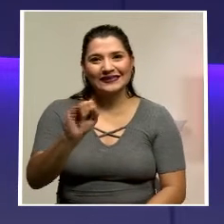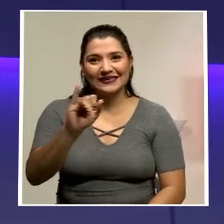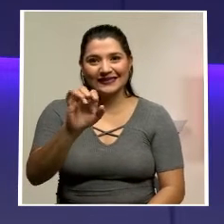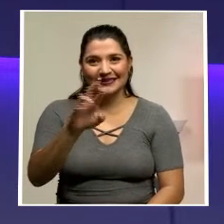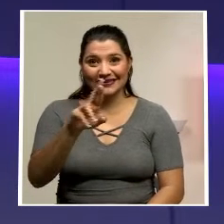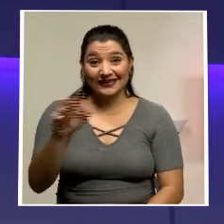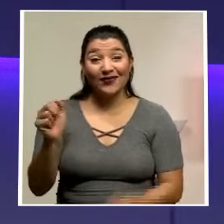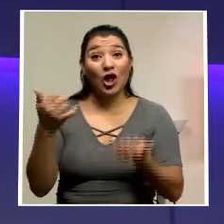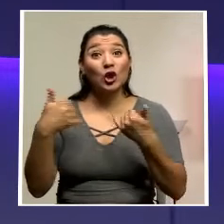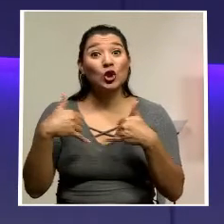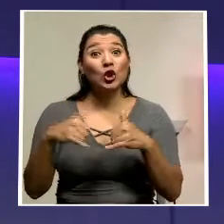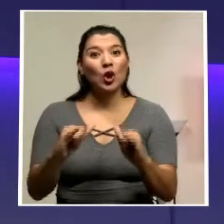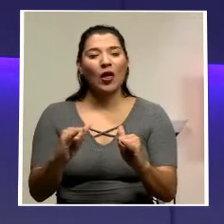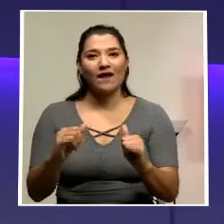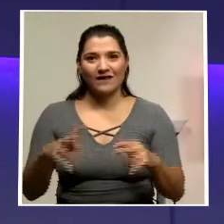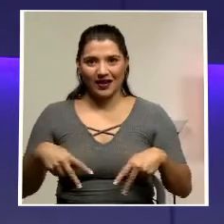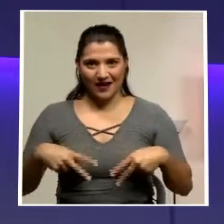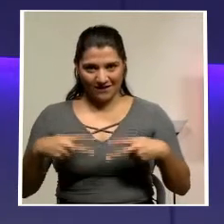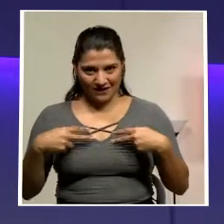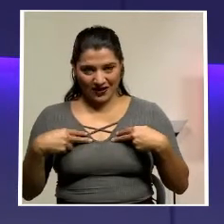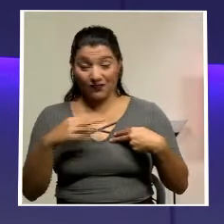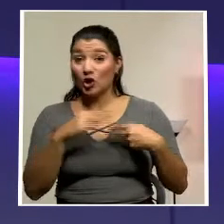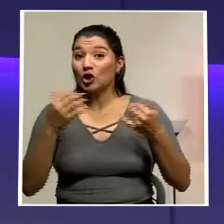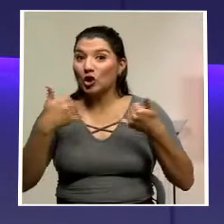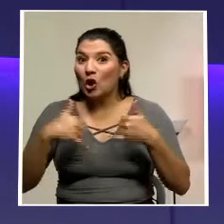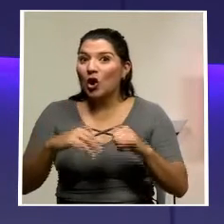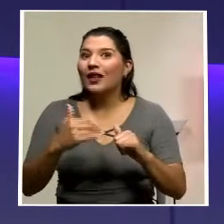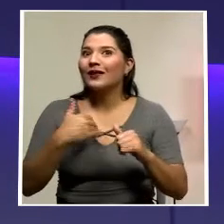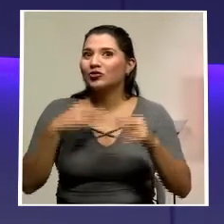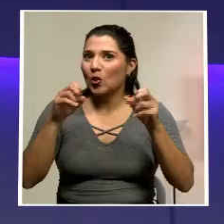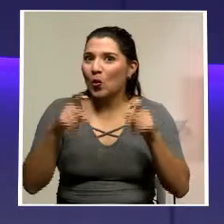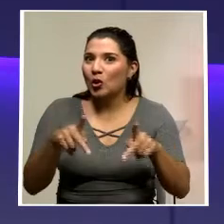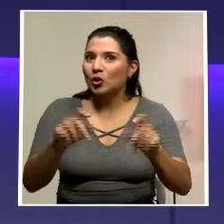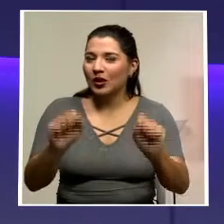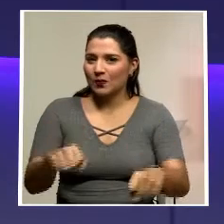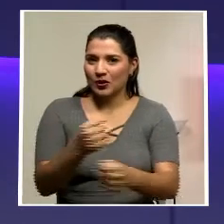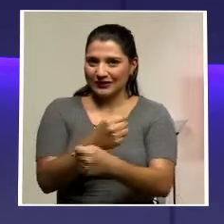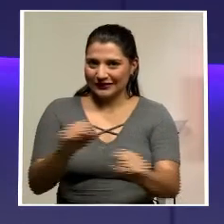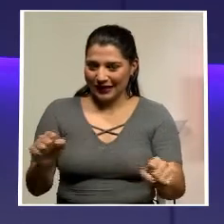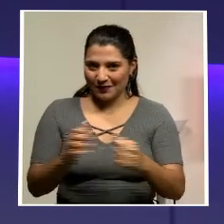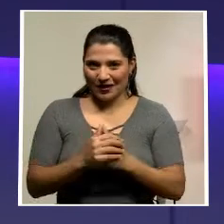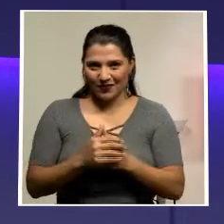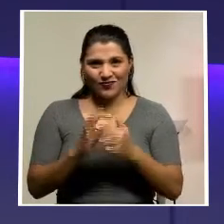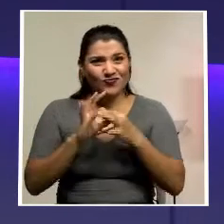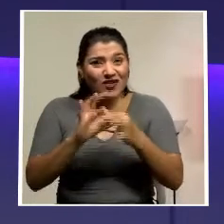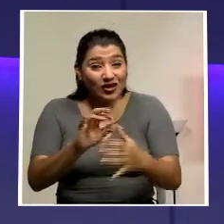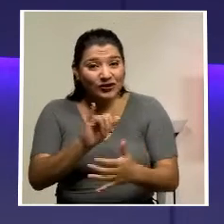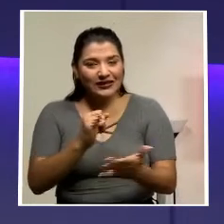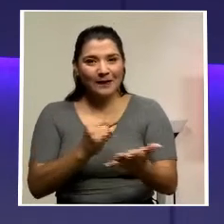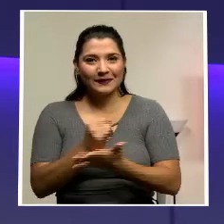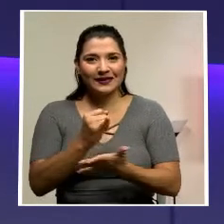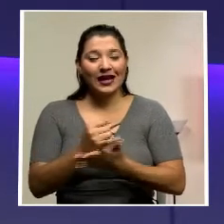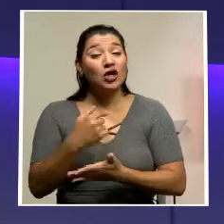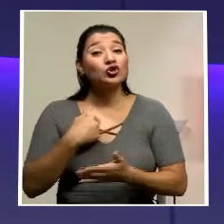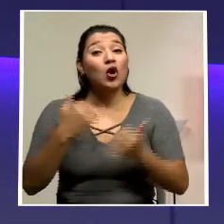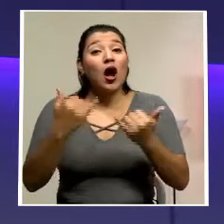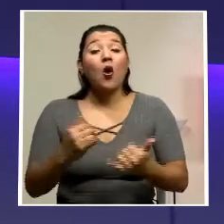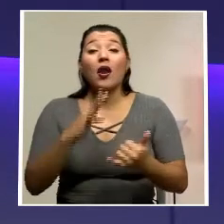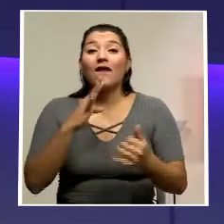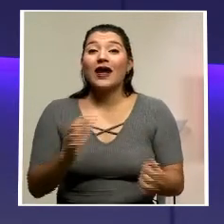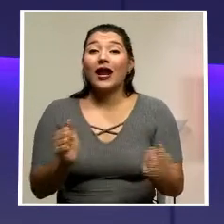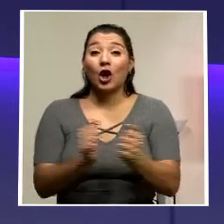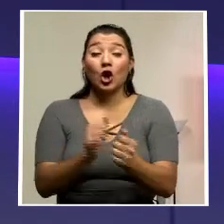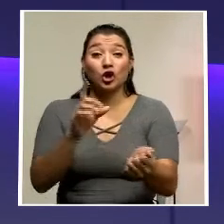está vivo y que tenemos tiempo de salvarlo. Sobre esta investigación voy a conversar ahora con